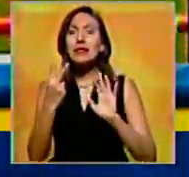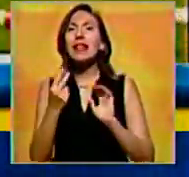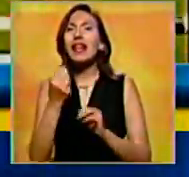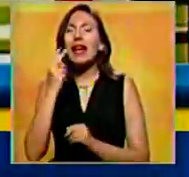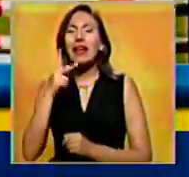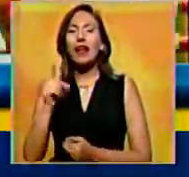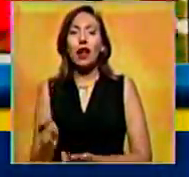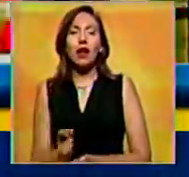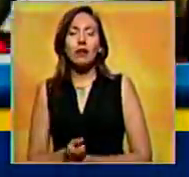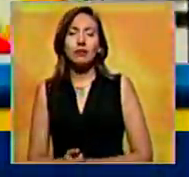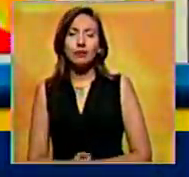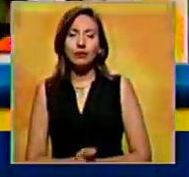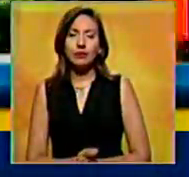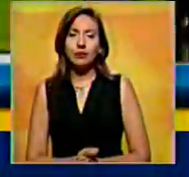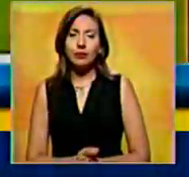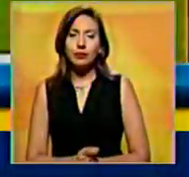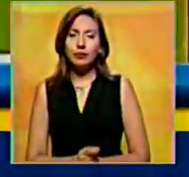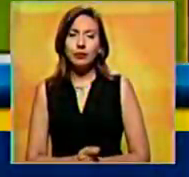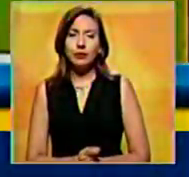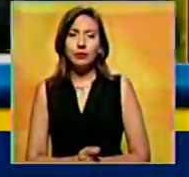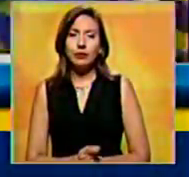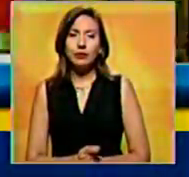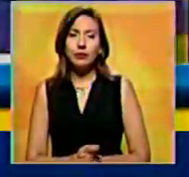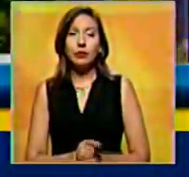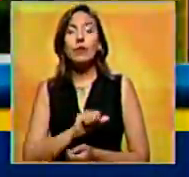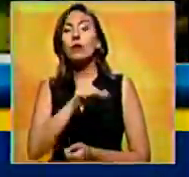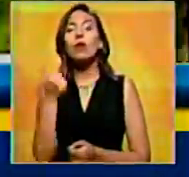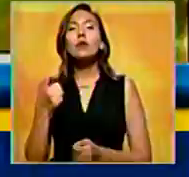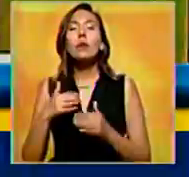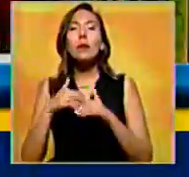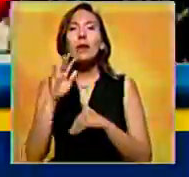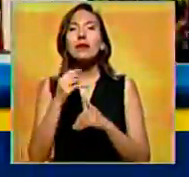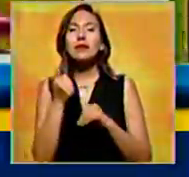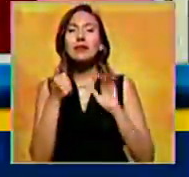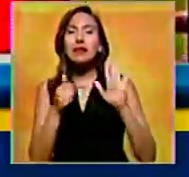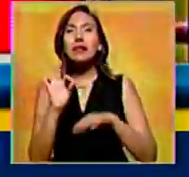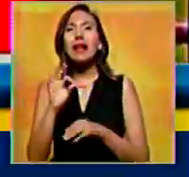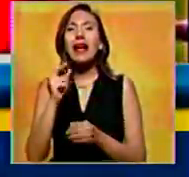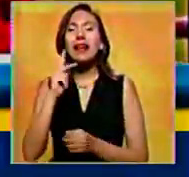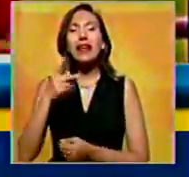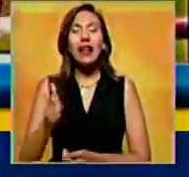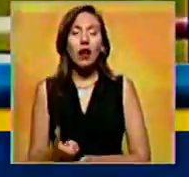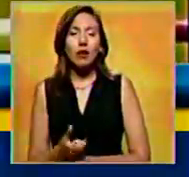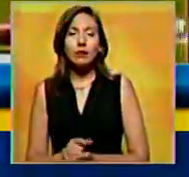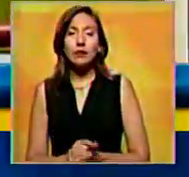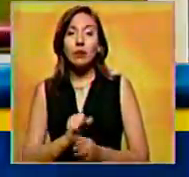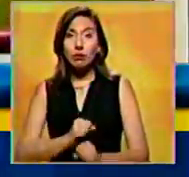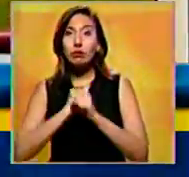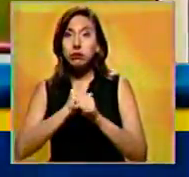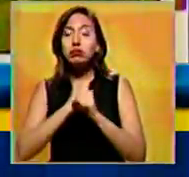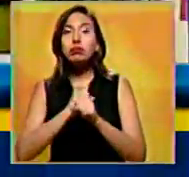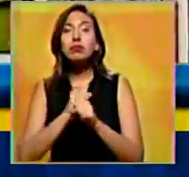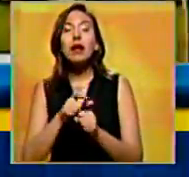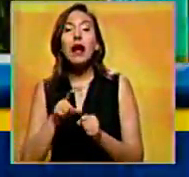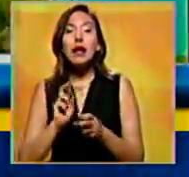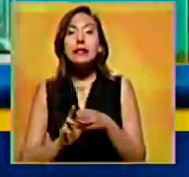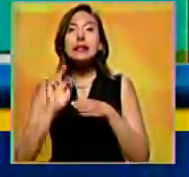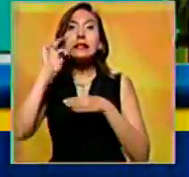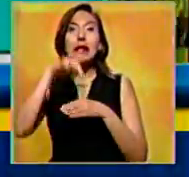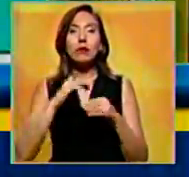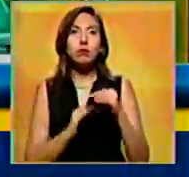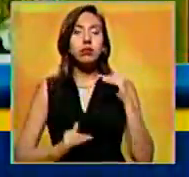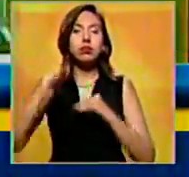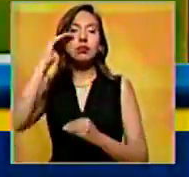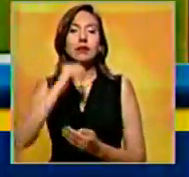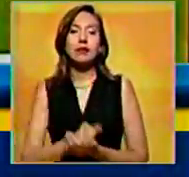En el kumite la logró Giovanni Martínez en menos de 60 kilos. En tanto, el equipo ecuestre subió a lo más alto del podio en la disciplina del salto, mientras